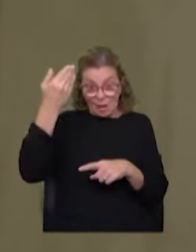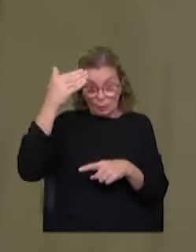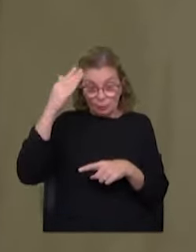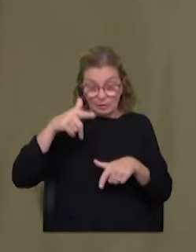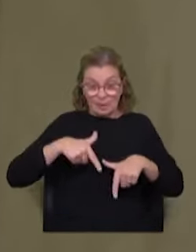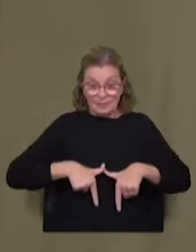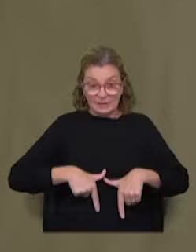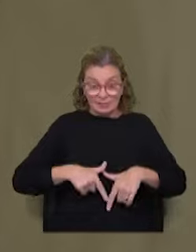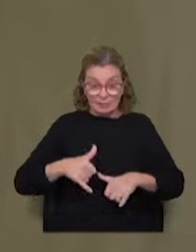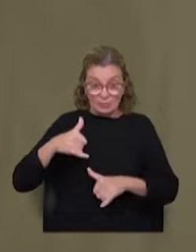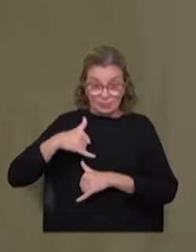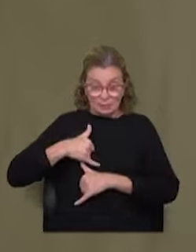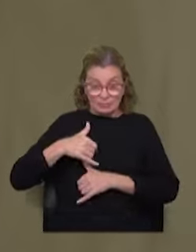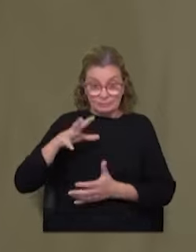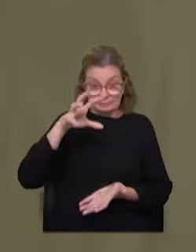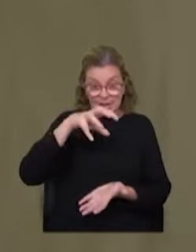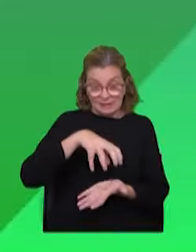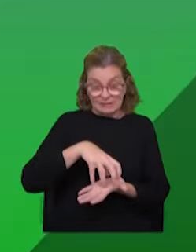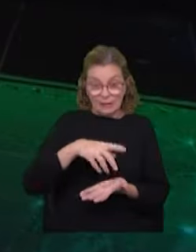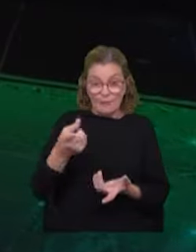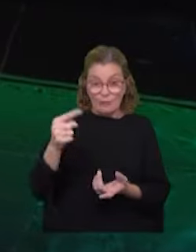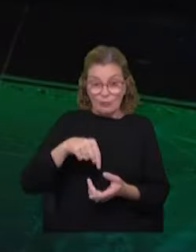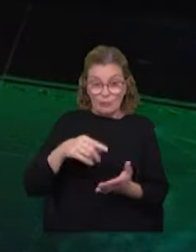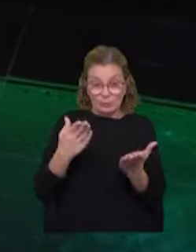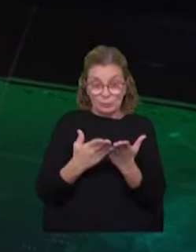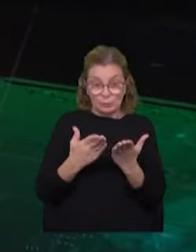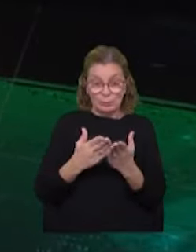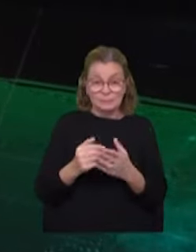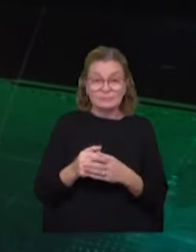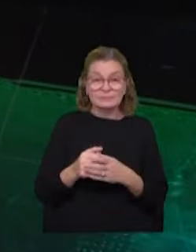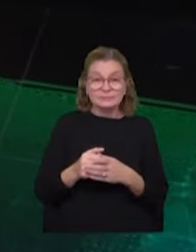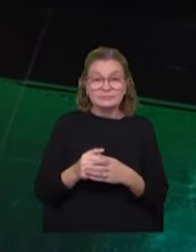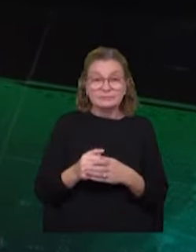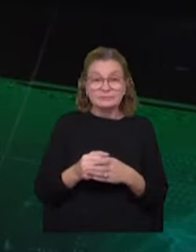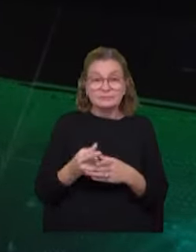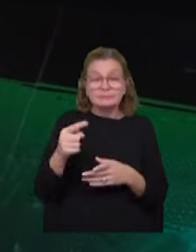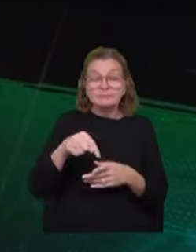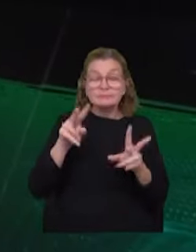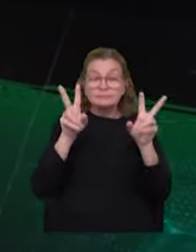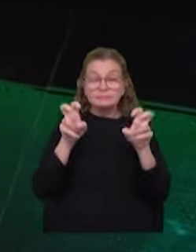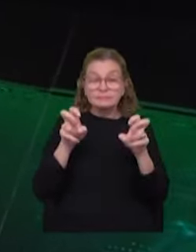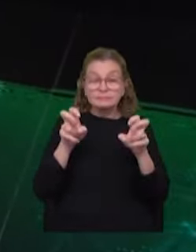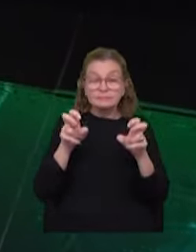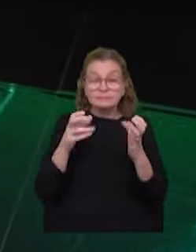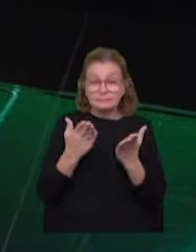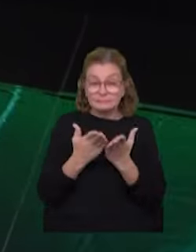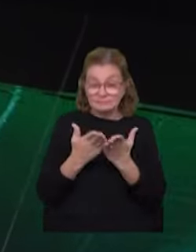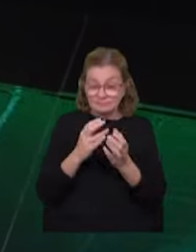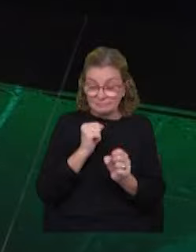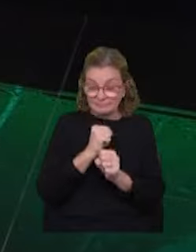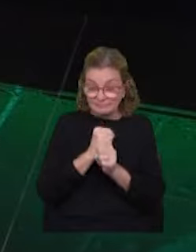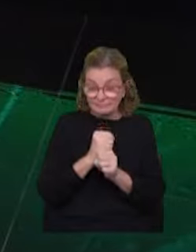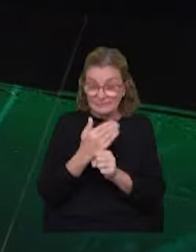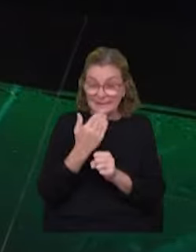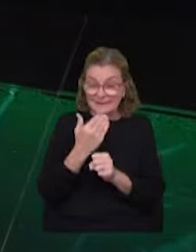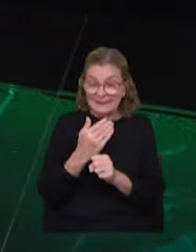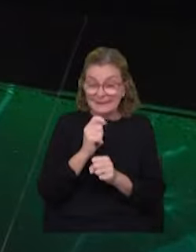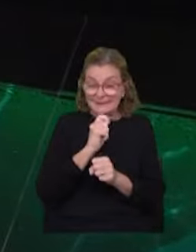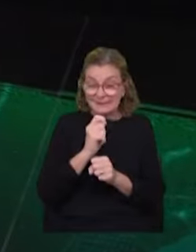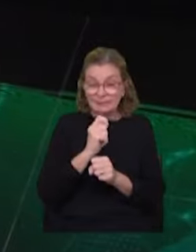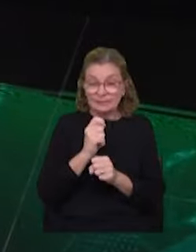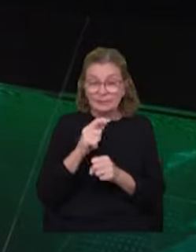Ministerio de defensa y de cancillería volvemos a estudios muy bien Vamos a seguir el tema abril mederos Muchas gracias por tu trabajo también el equipo y a nuestra entrevistada